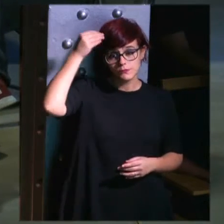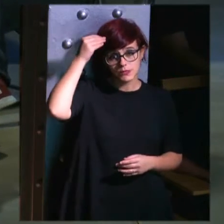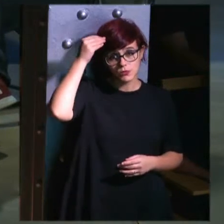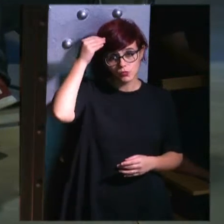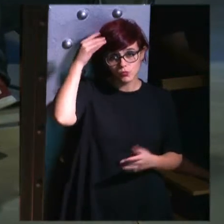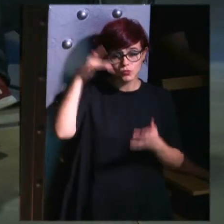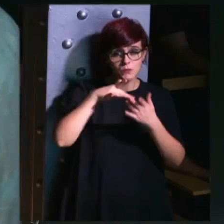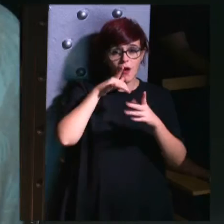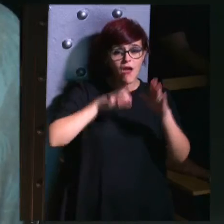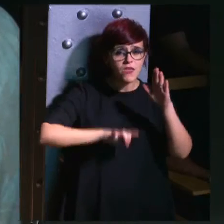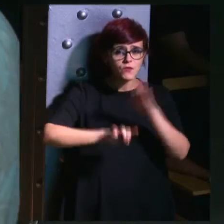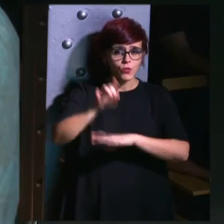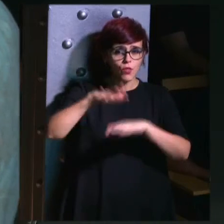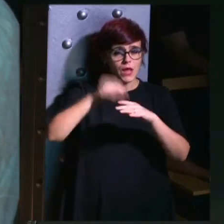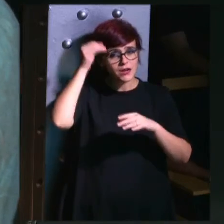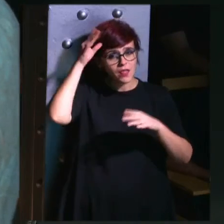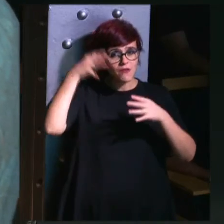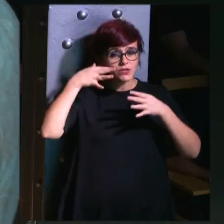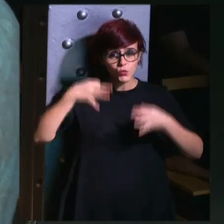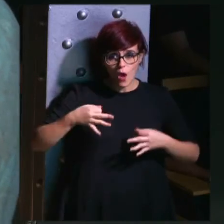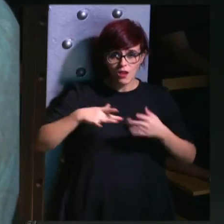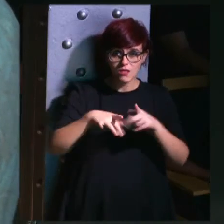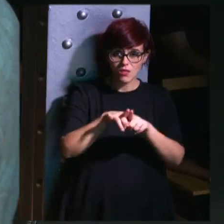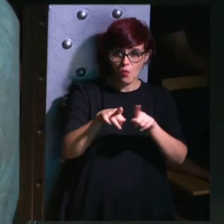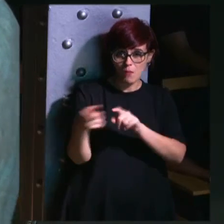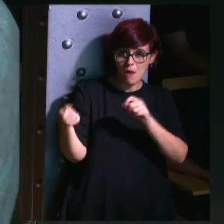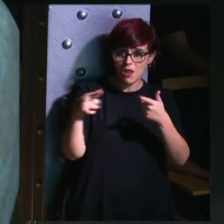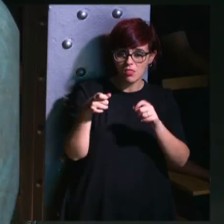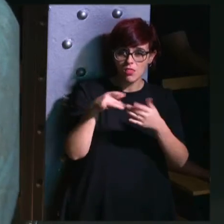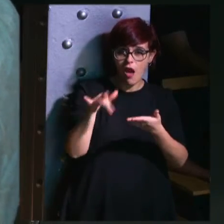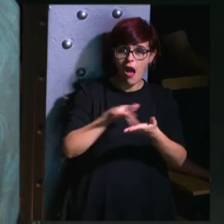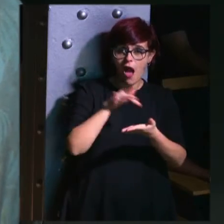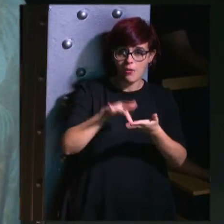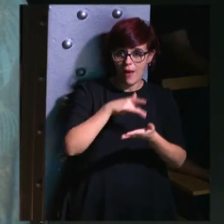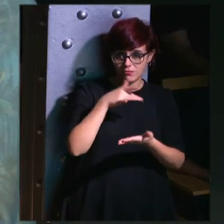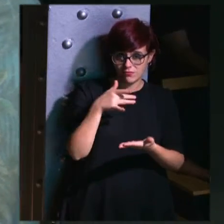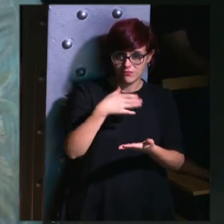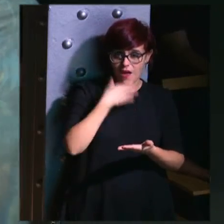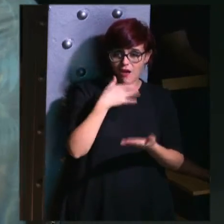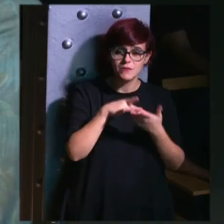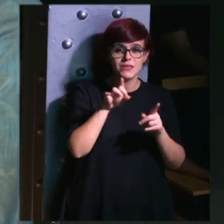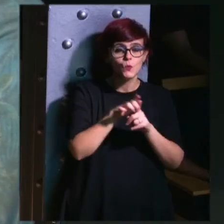la evolución de la realidad virtual va a ser bastante parecida a la del iPad, ¿no? El iPhone, digamos, que